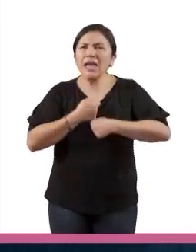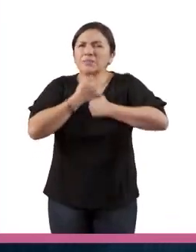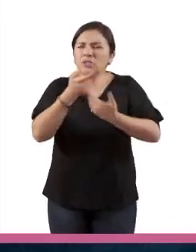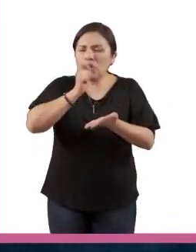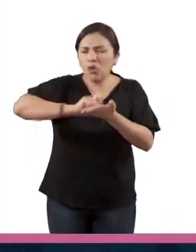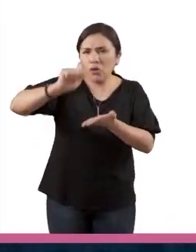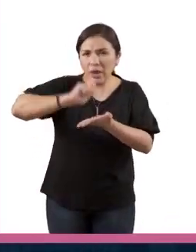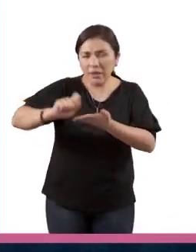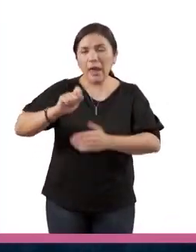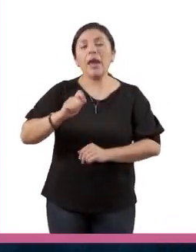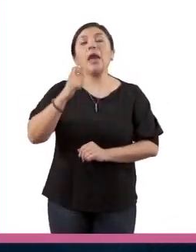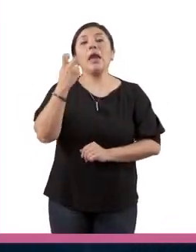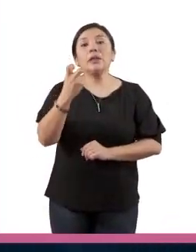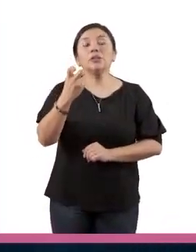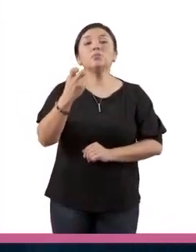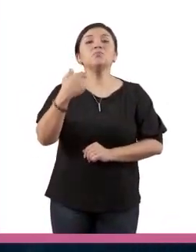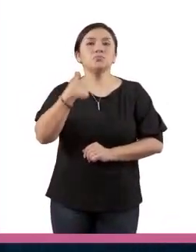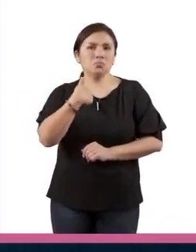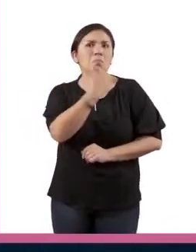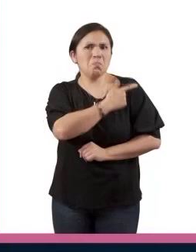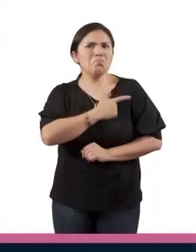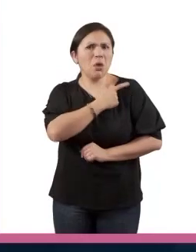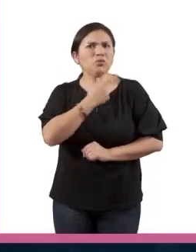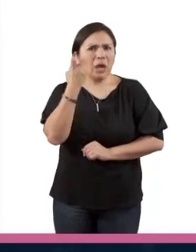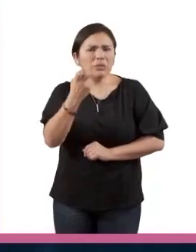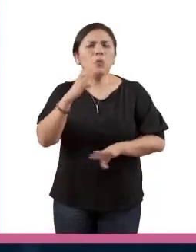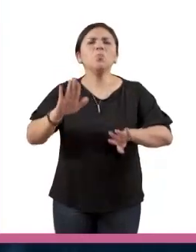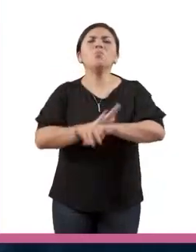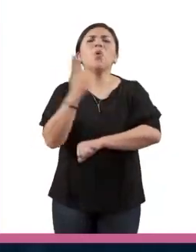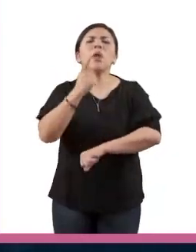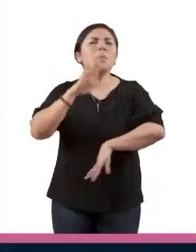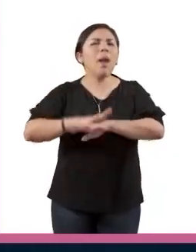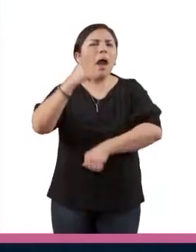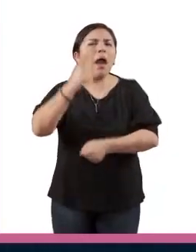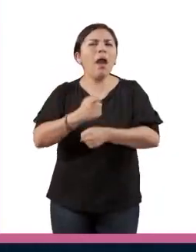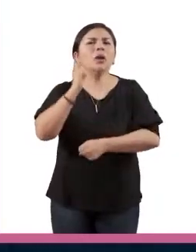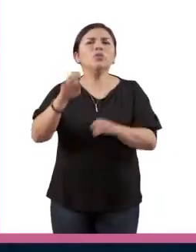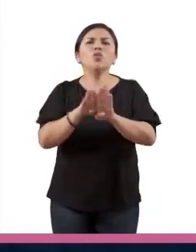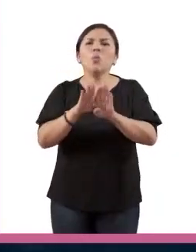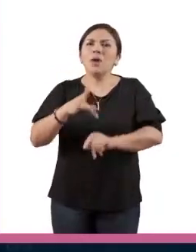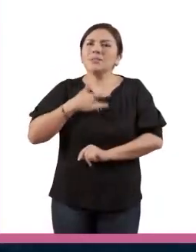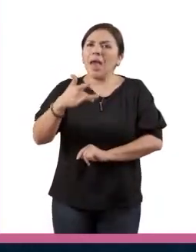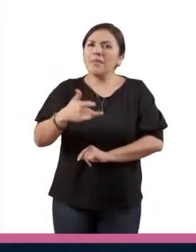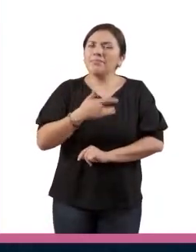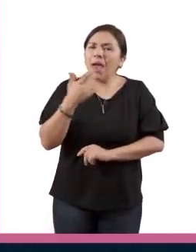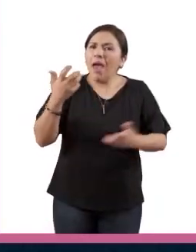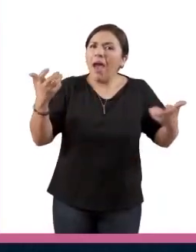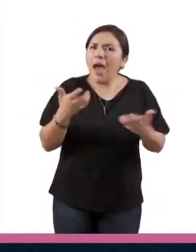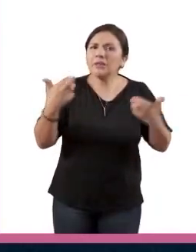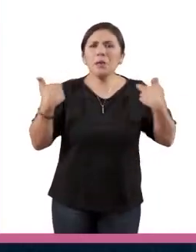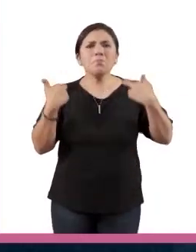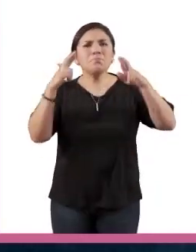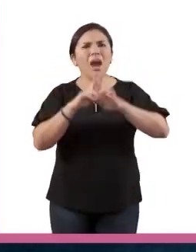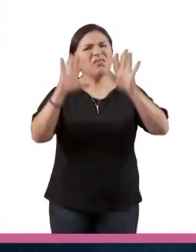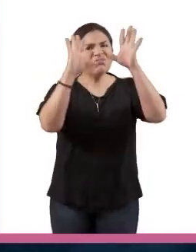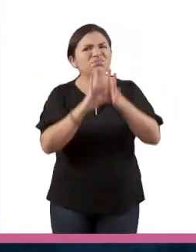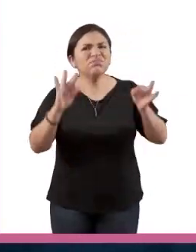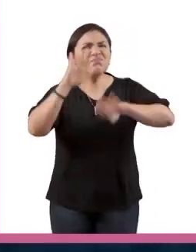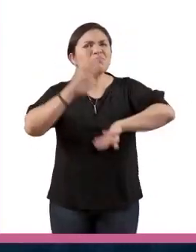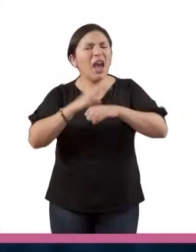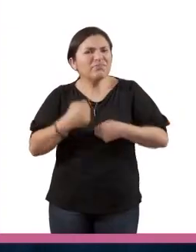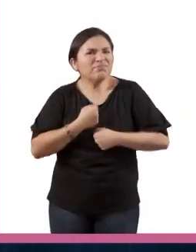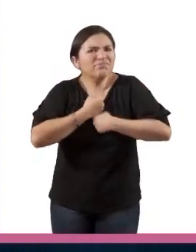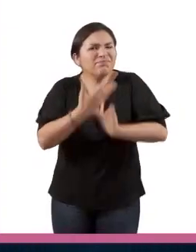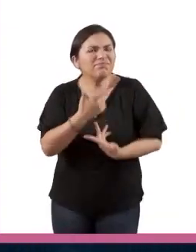escrita y ética. Y me gustaron estas materias principalmente por el entusiasmo que ponían las maestras al dar la